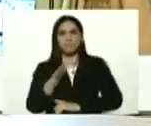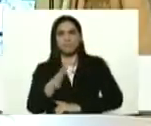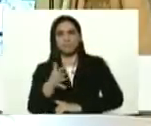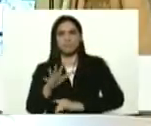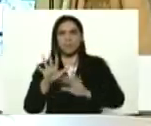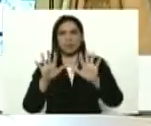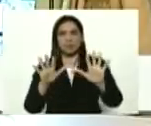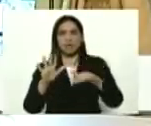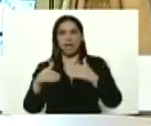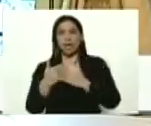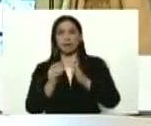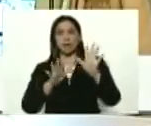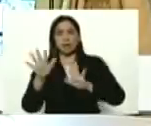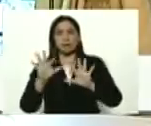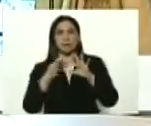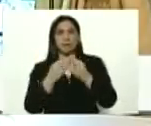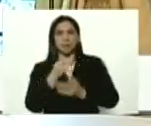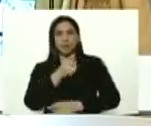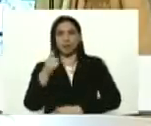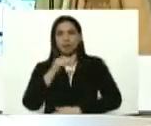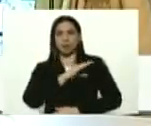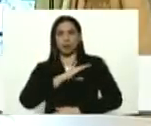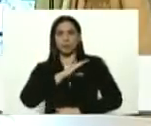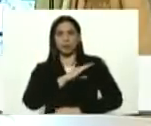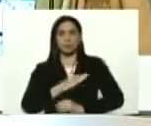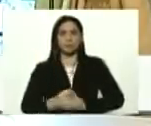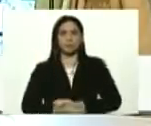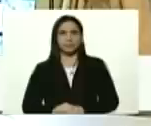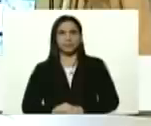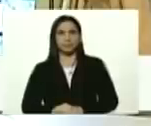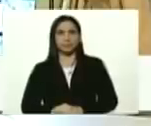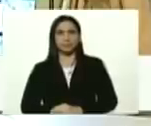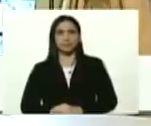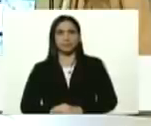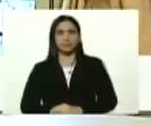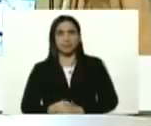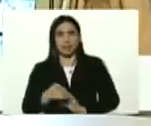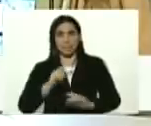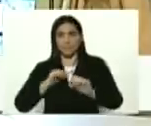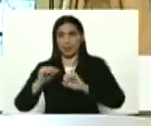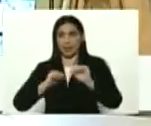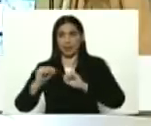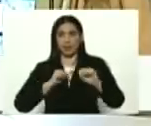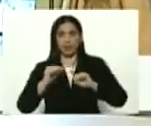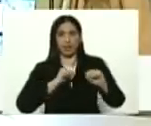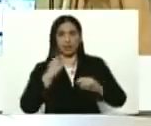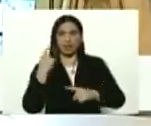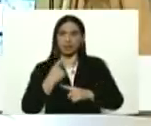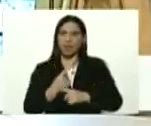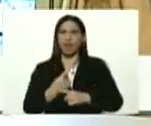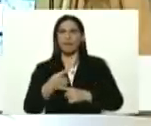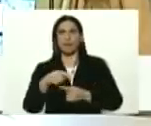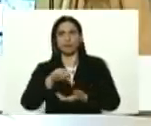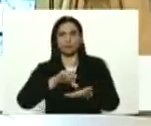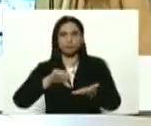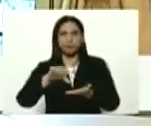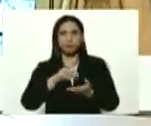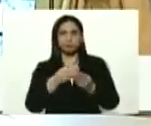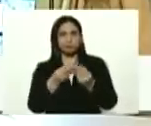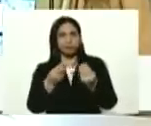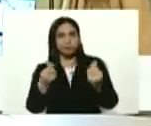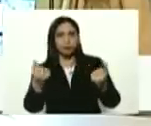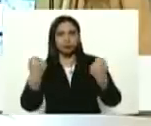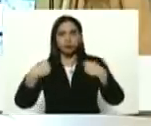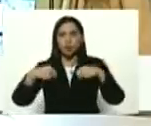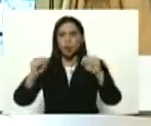a 15 familias cada comité. Eso es una maquinaria que hay que aceitar,